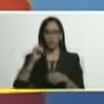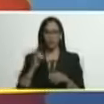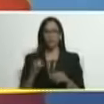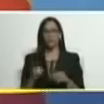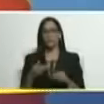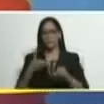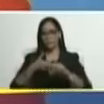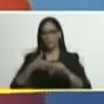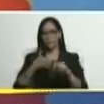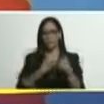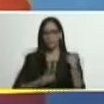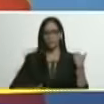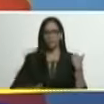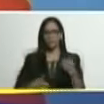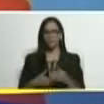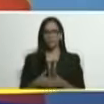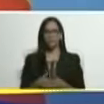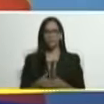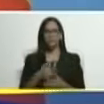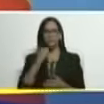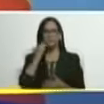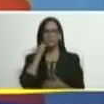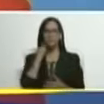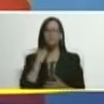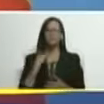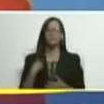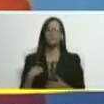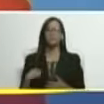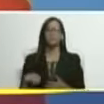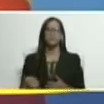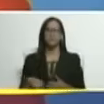Tellechea, presidente de PDVSA,